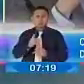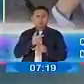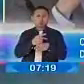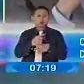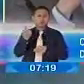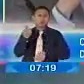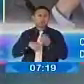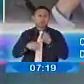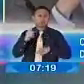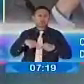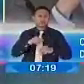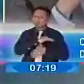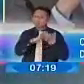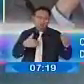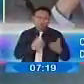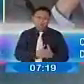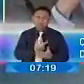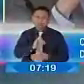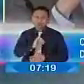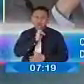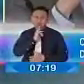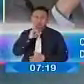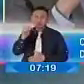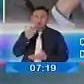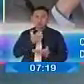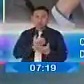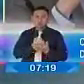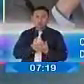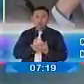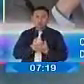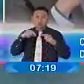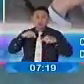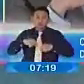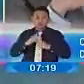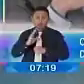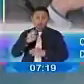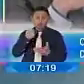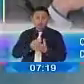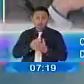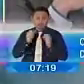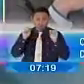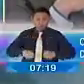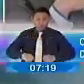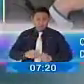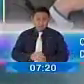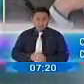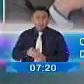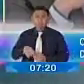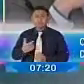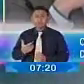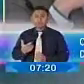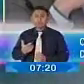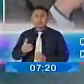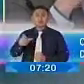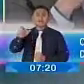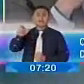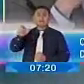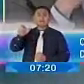venden a Estados Unidos? Todos. Estados Unidos es una economía con un altísimo poder adquisitivo, en donde la mayor